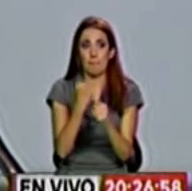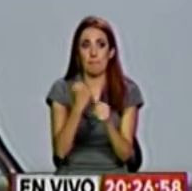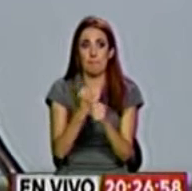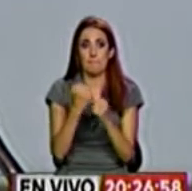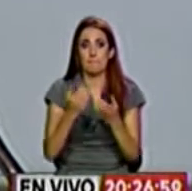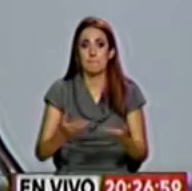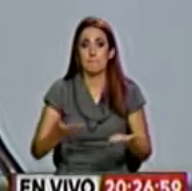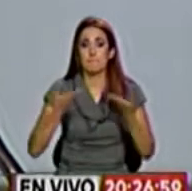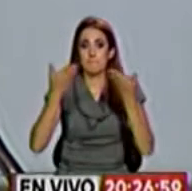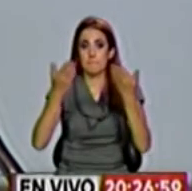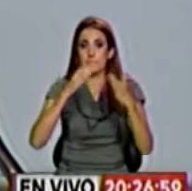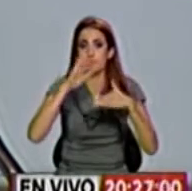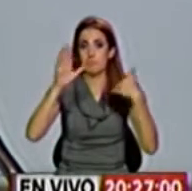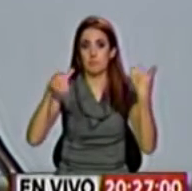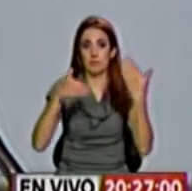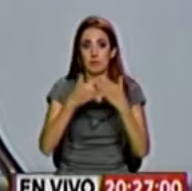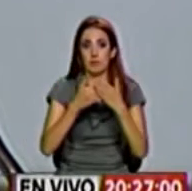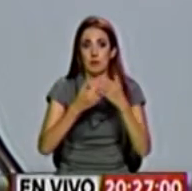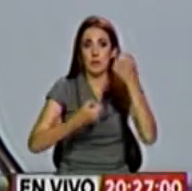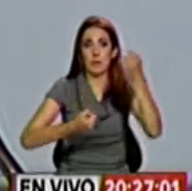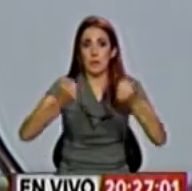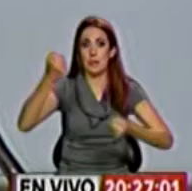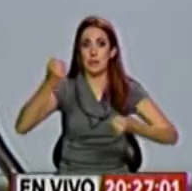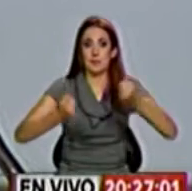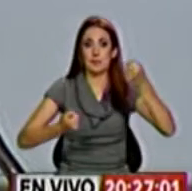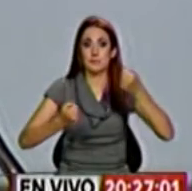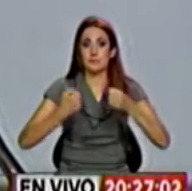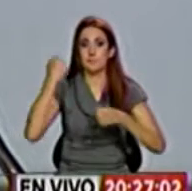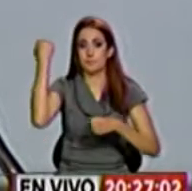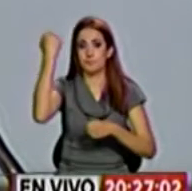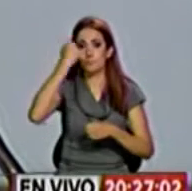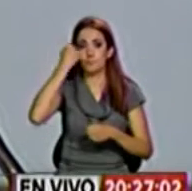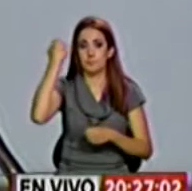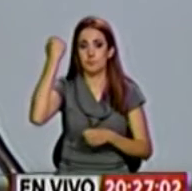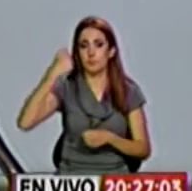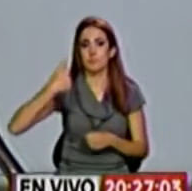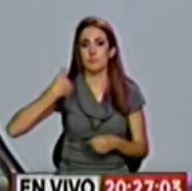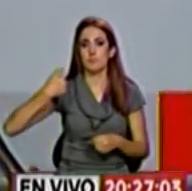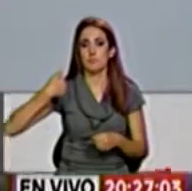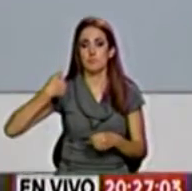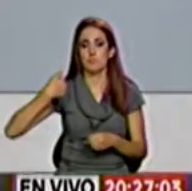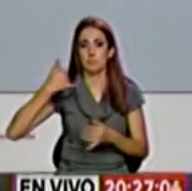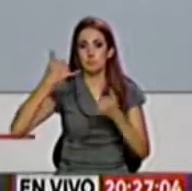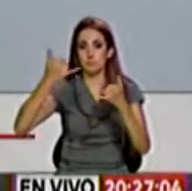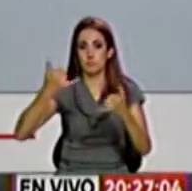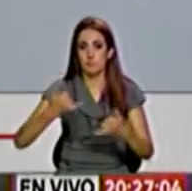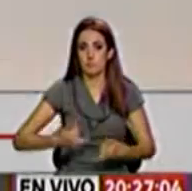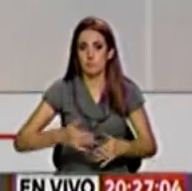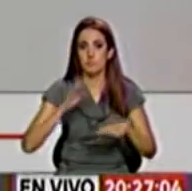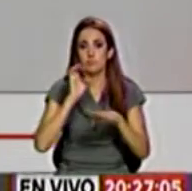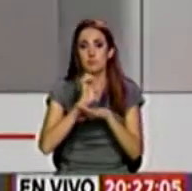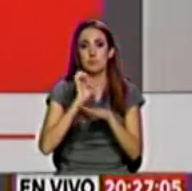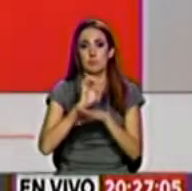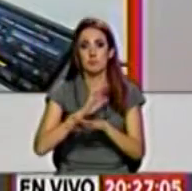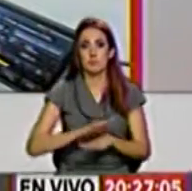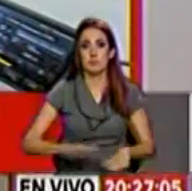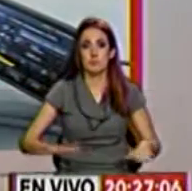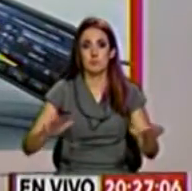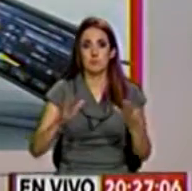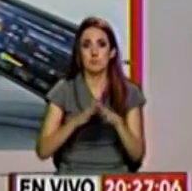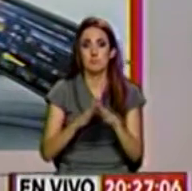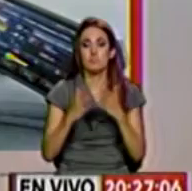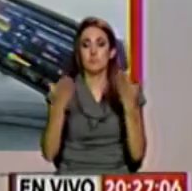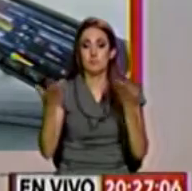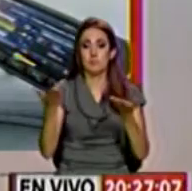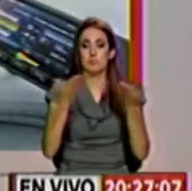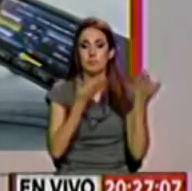socializaciones para que todos los conductores sepan los derechos que tienen en el Estado ecuatoriano. Según la Agencia Nacional